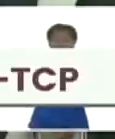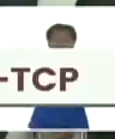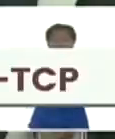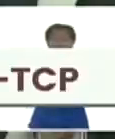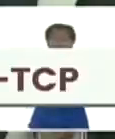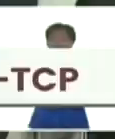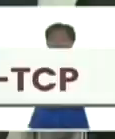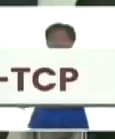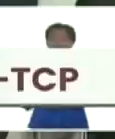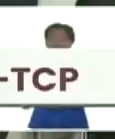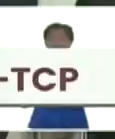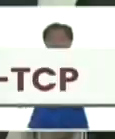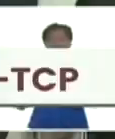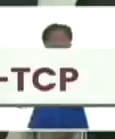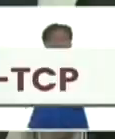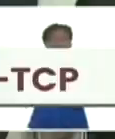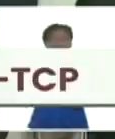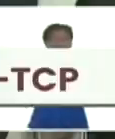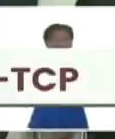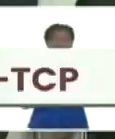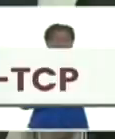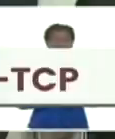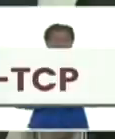y nuevo.